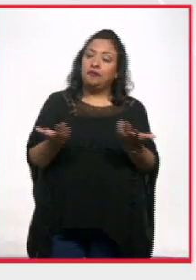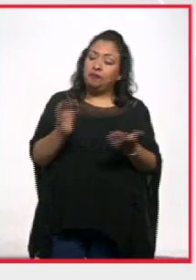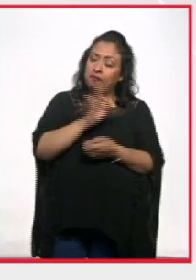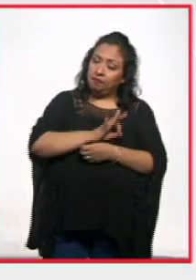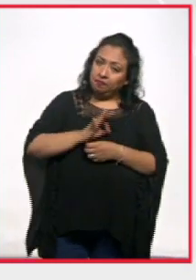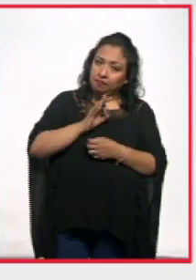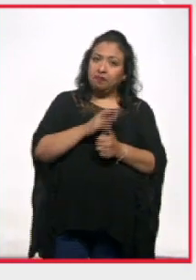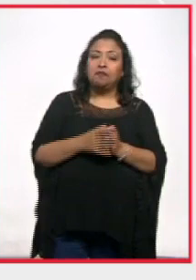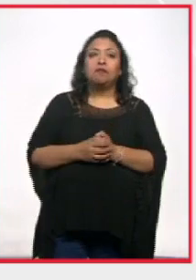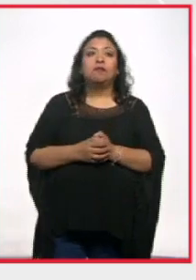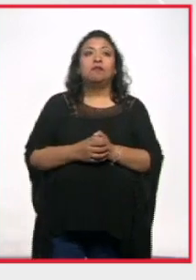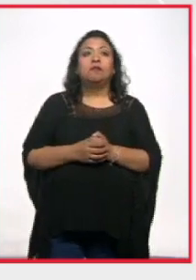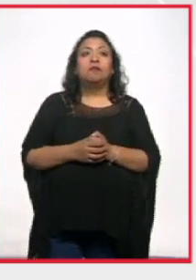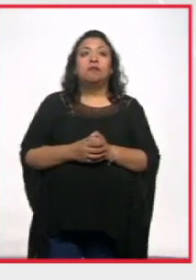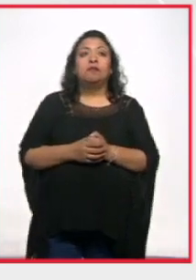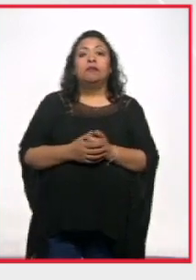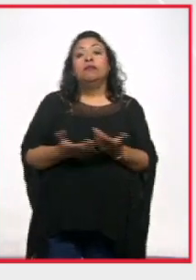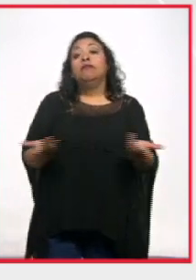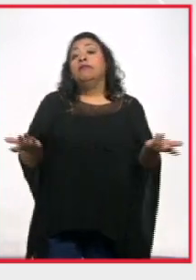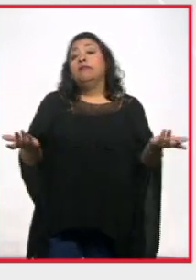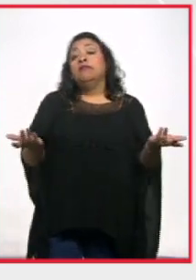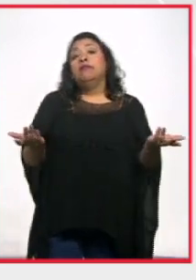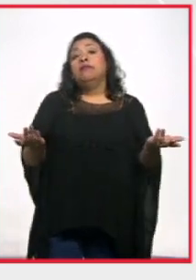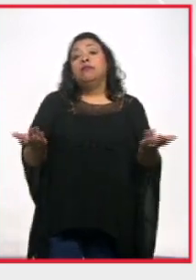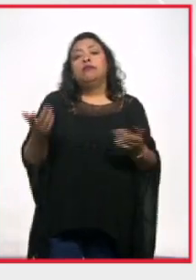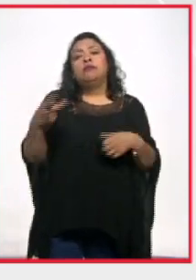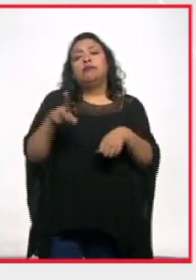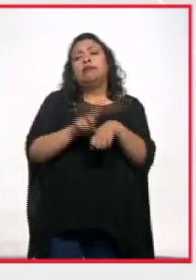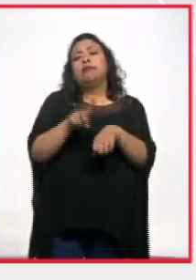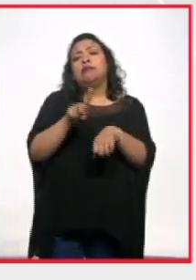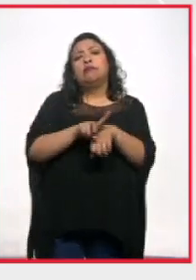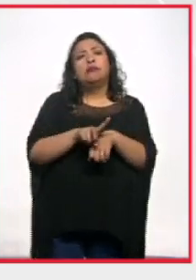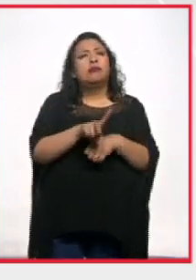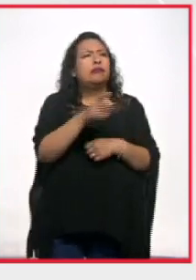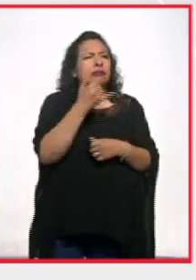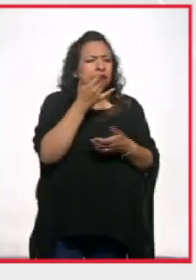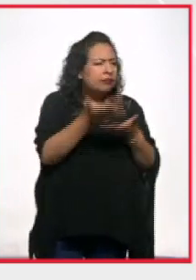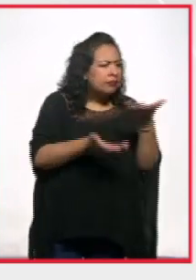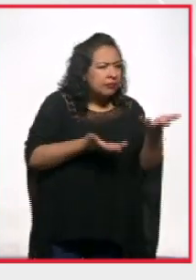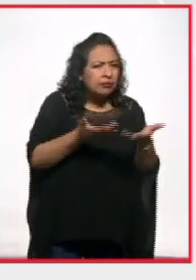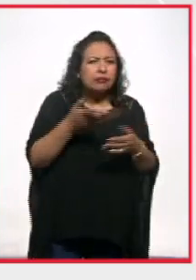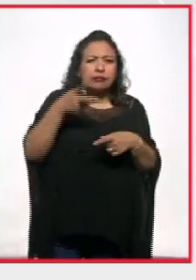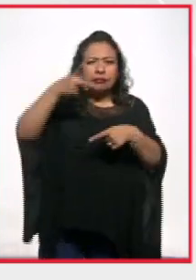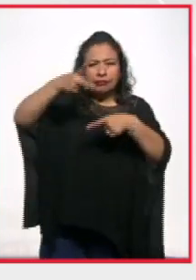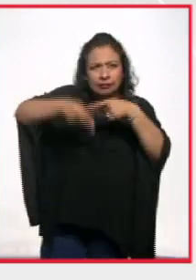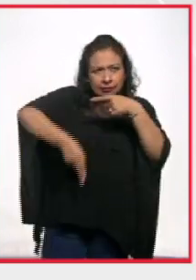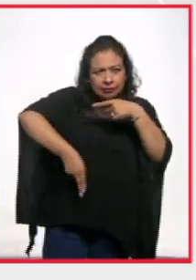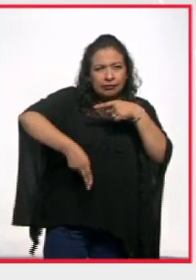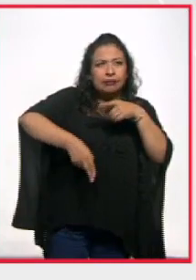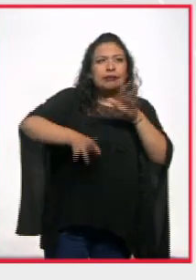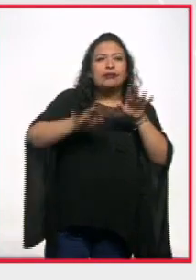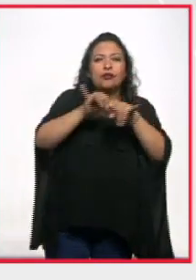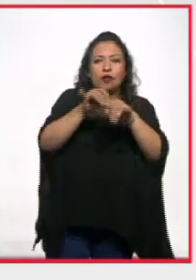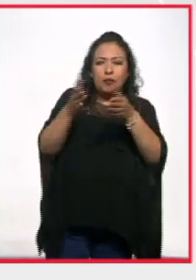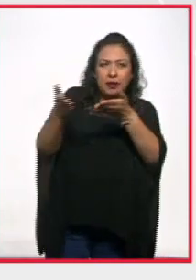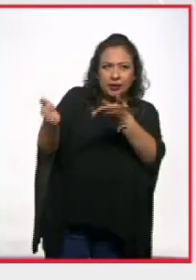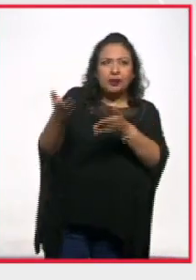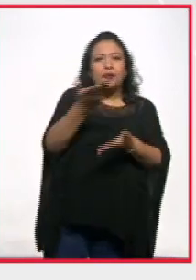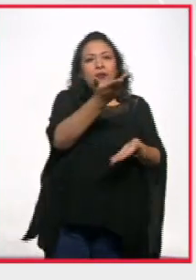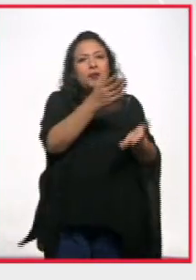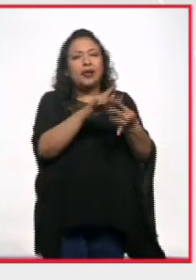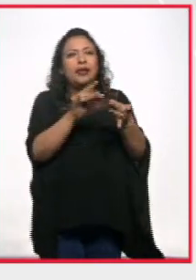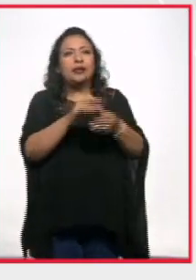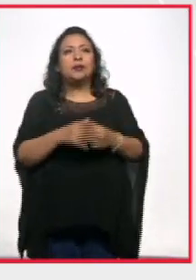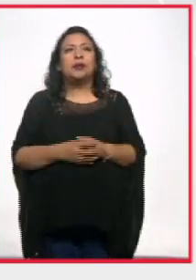enhorabuena. Y como todos los días, uh-huh. Perdón, no, nos Dios, sí, vamos a corte con esta información. Sí, claro.